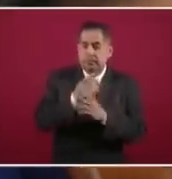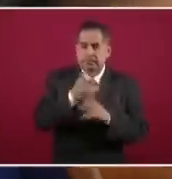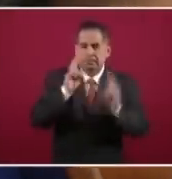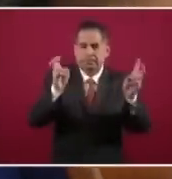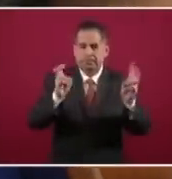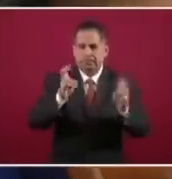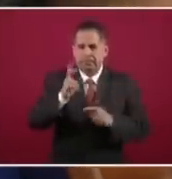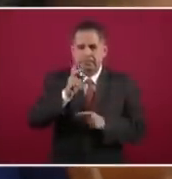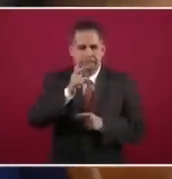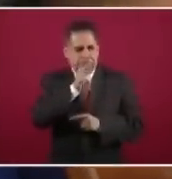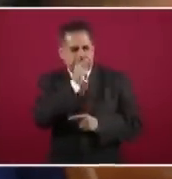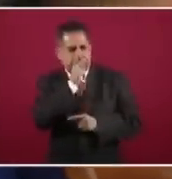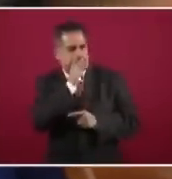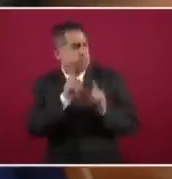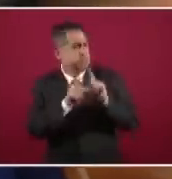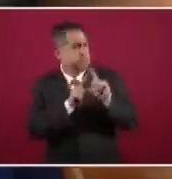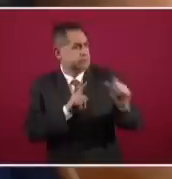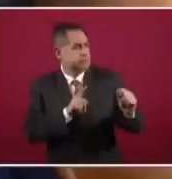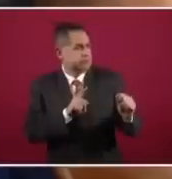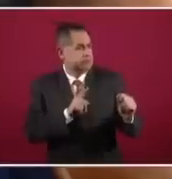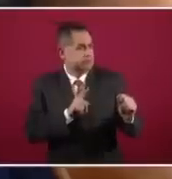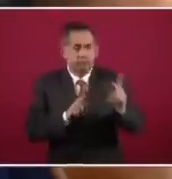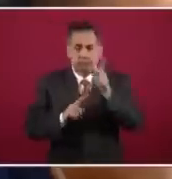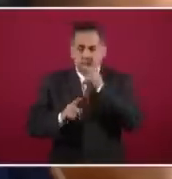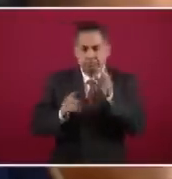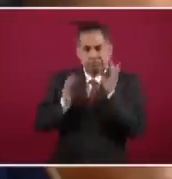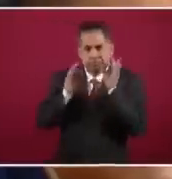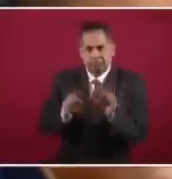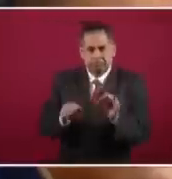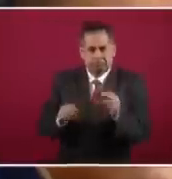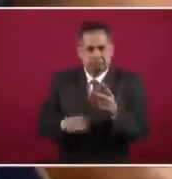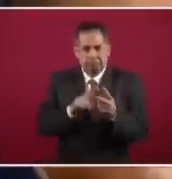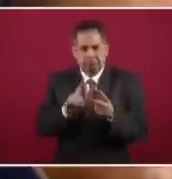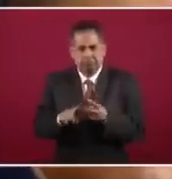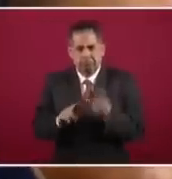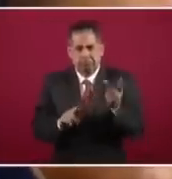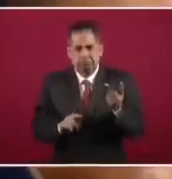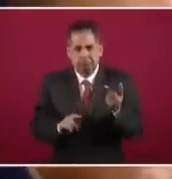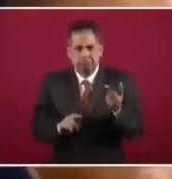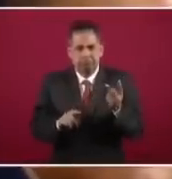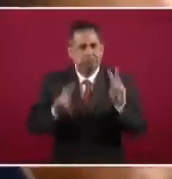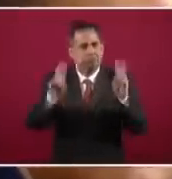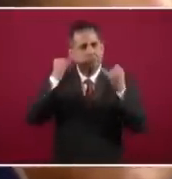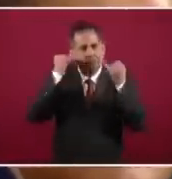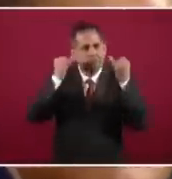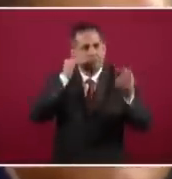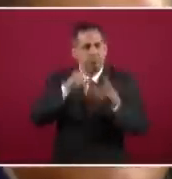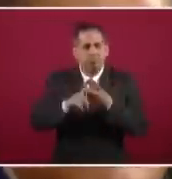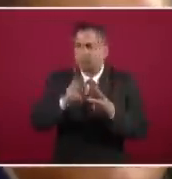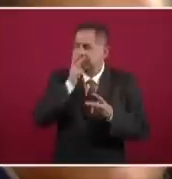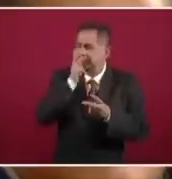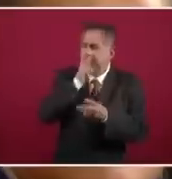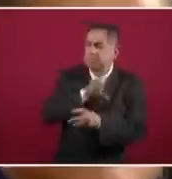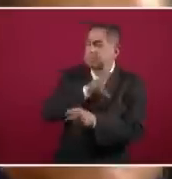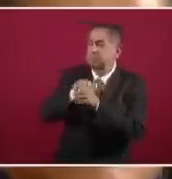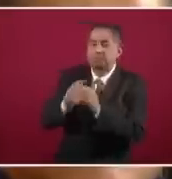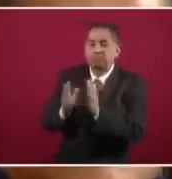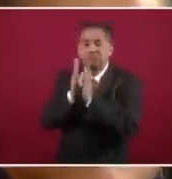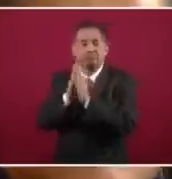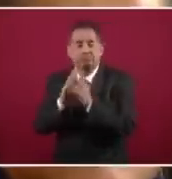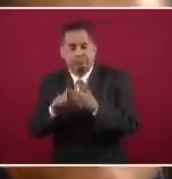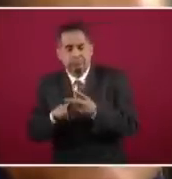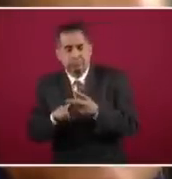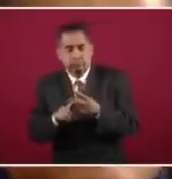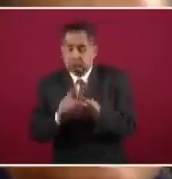del padre ausente al papá genial, mitos sobre ser papá participativo, solo